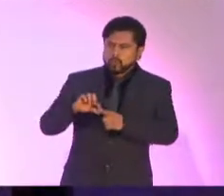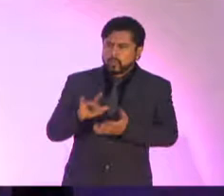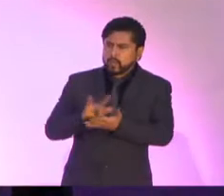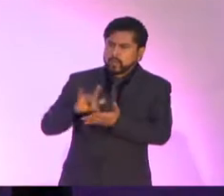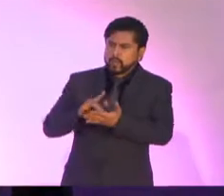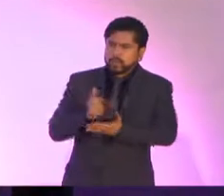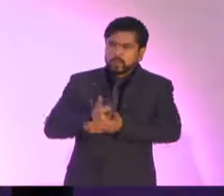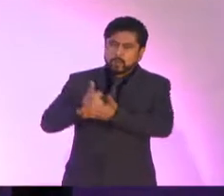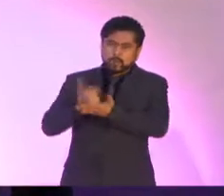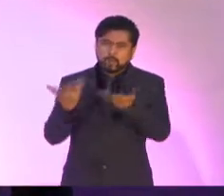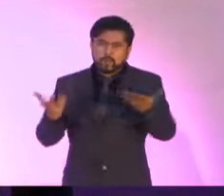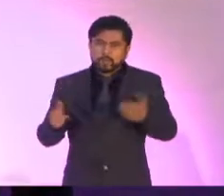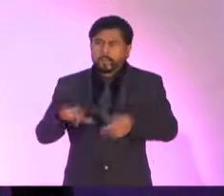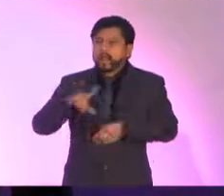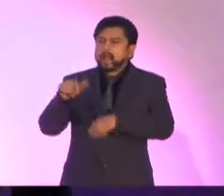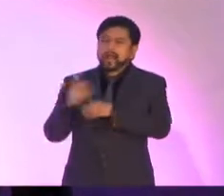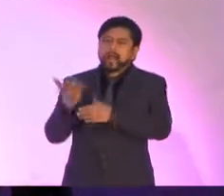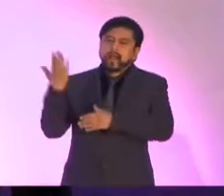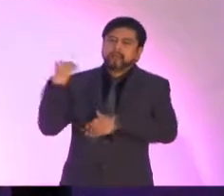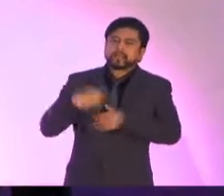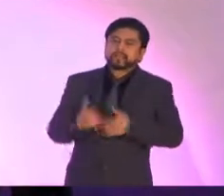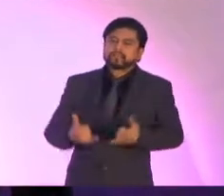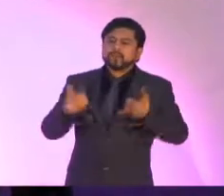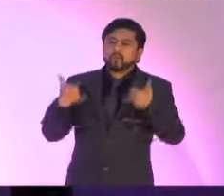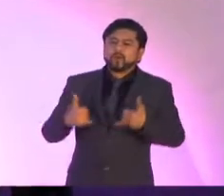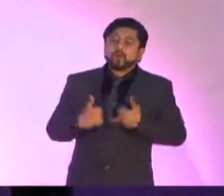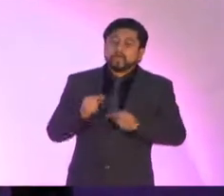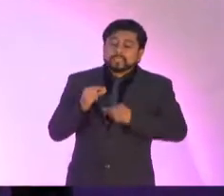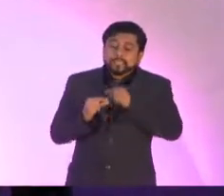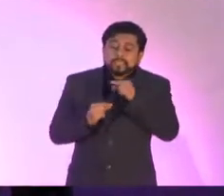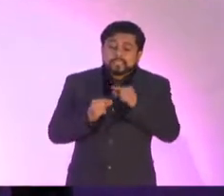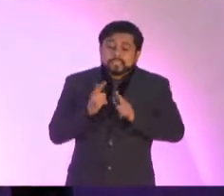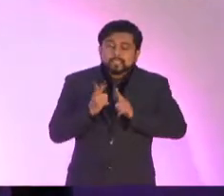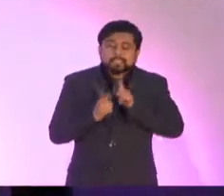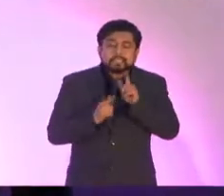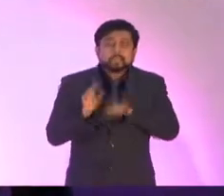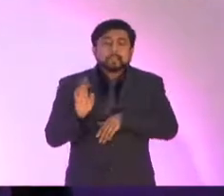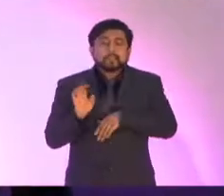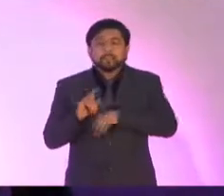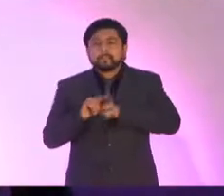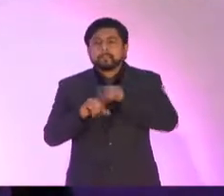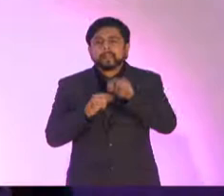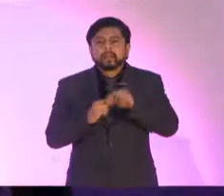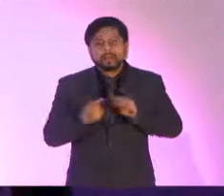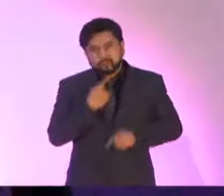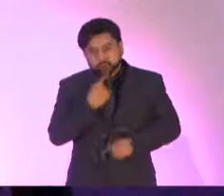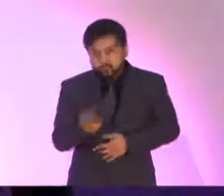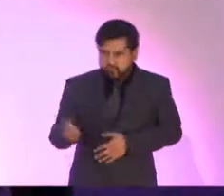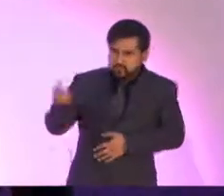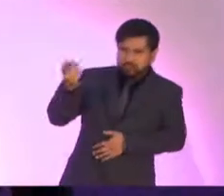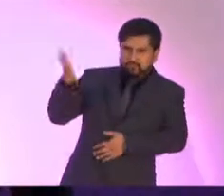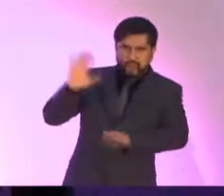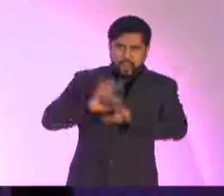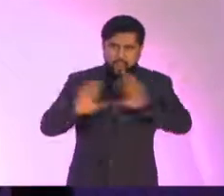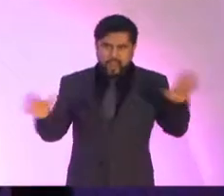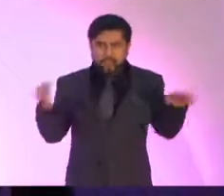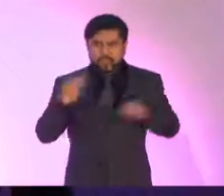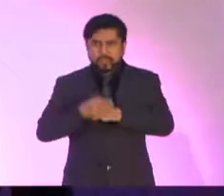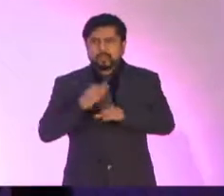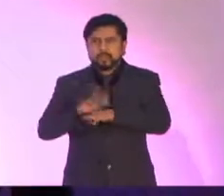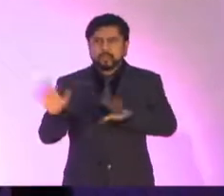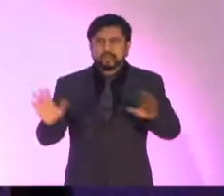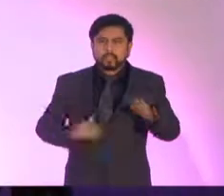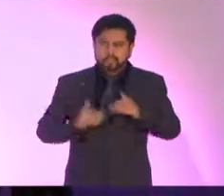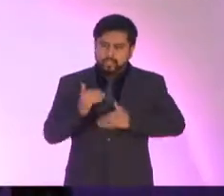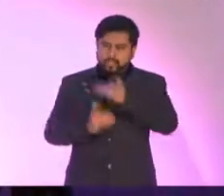así chamaquillo ahí con su pañalillo colgando. Y pues ahora ya es todo, sigue con su